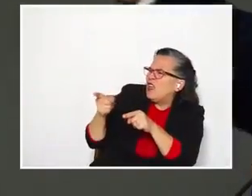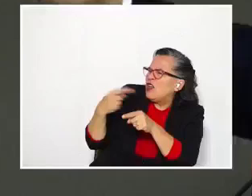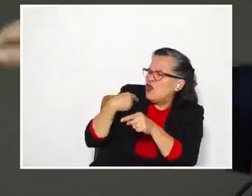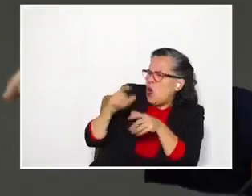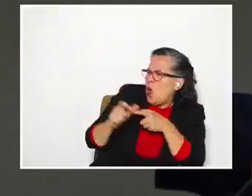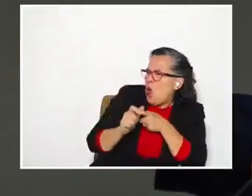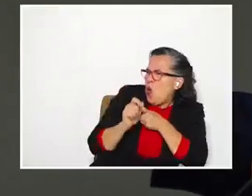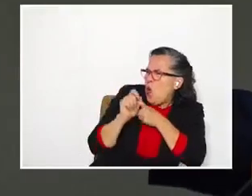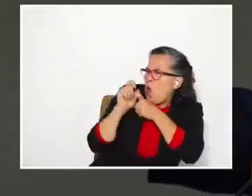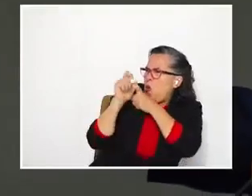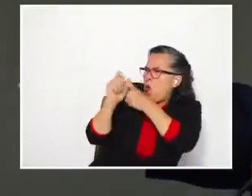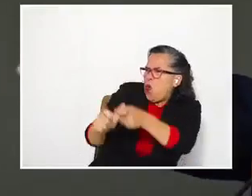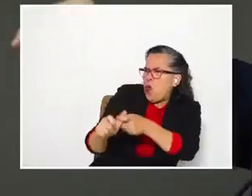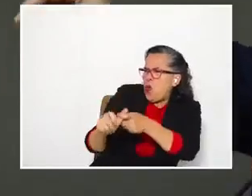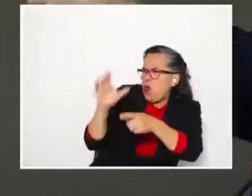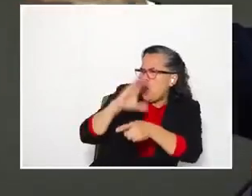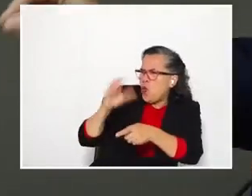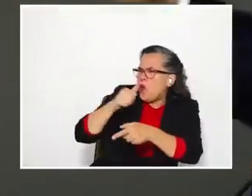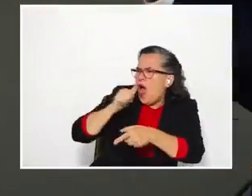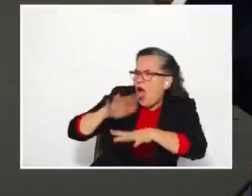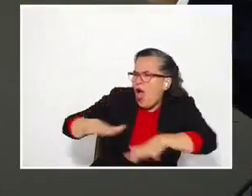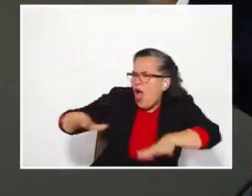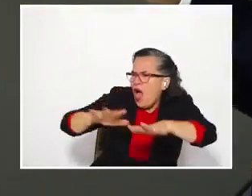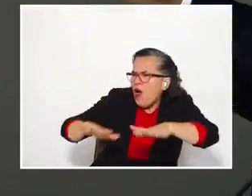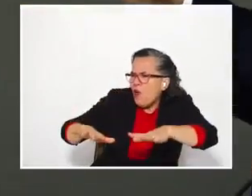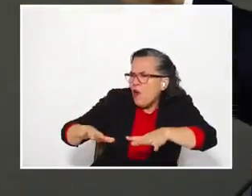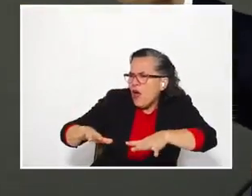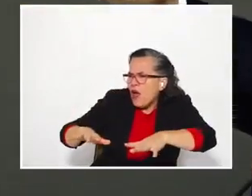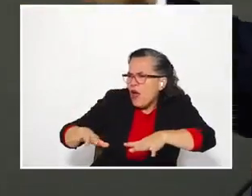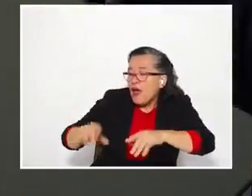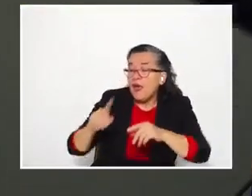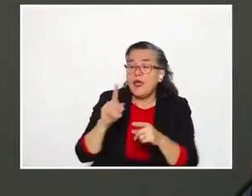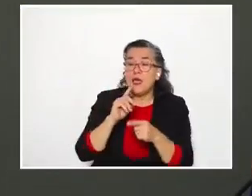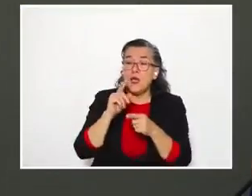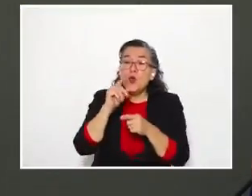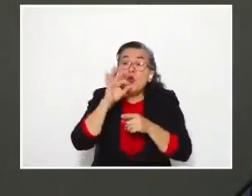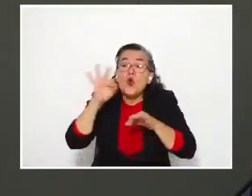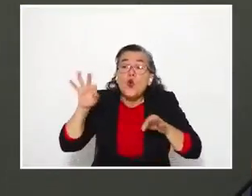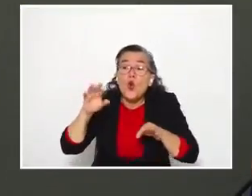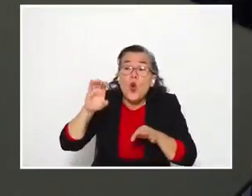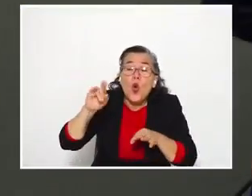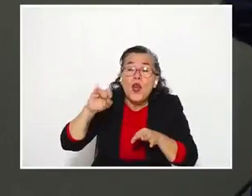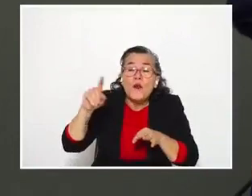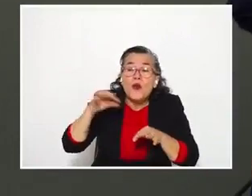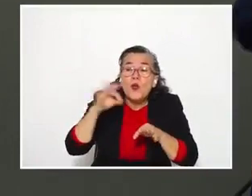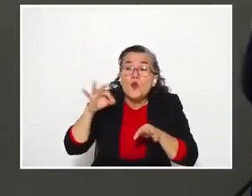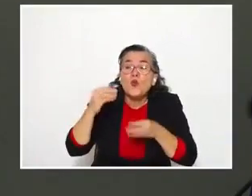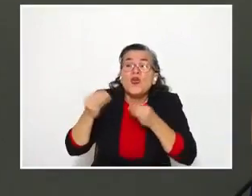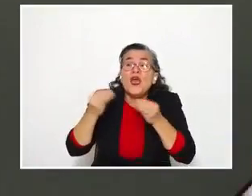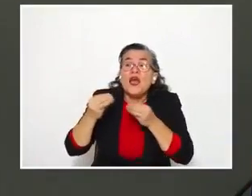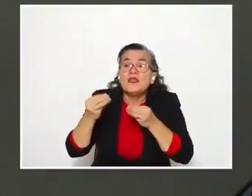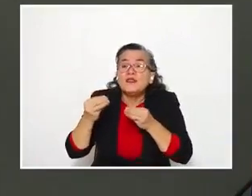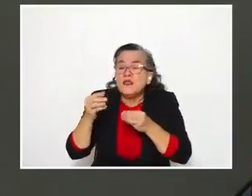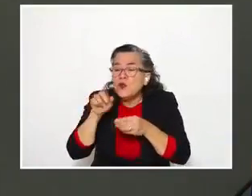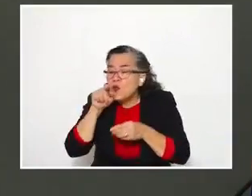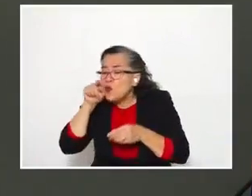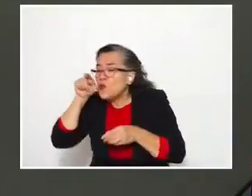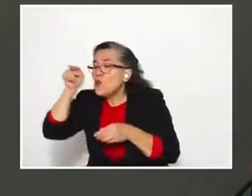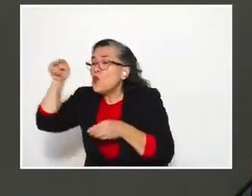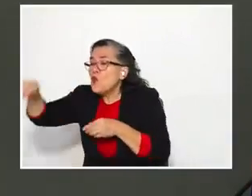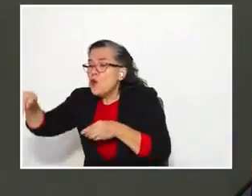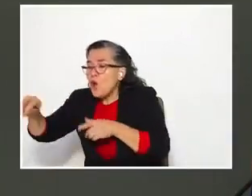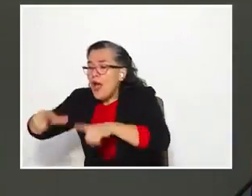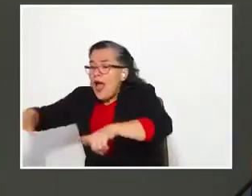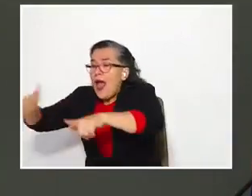en carrera al lago, chupo agua del lago y vengo y la deposito en el fuego